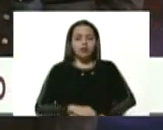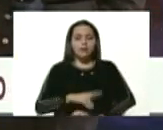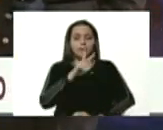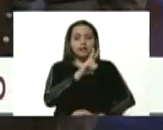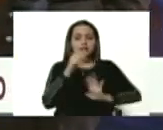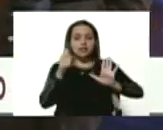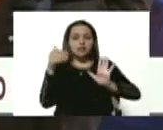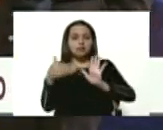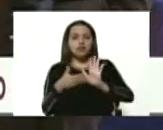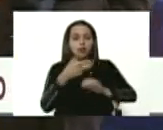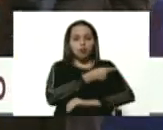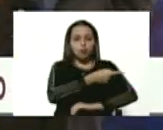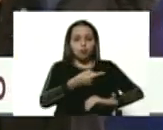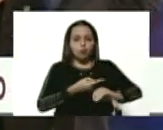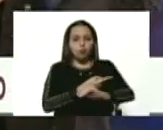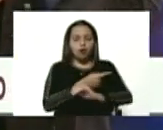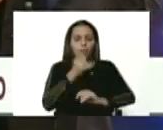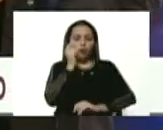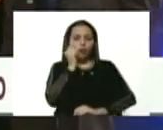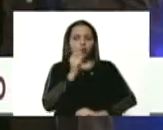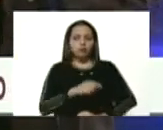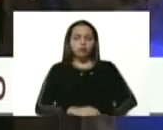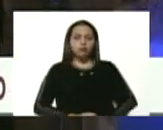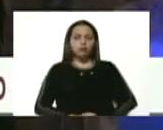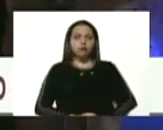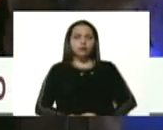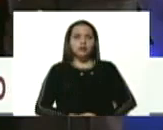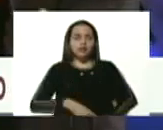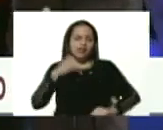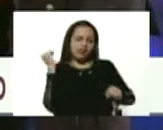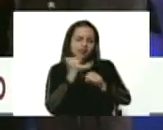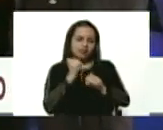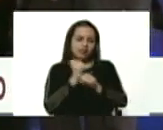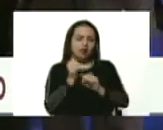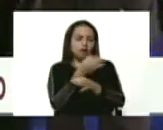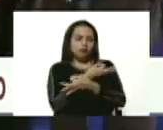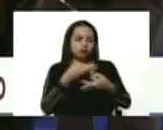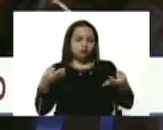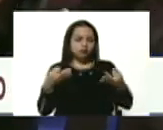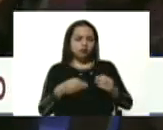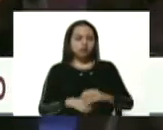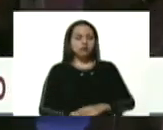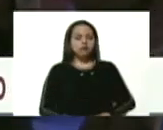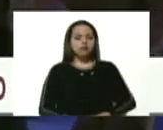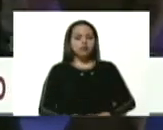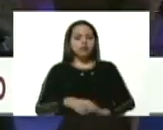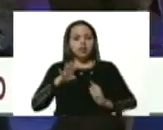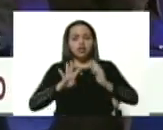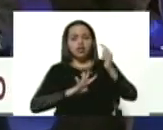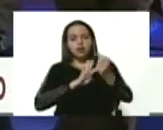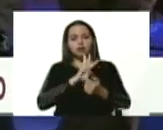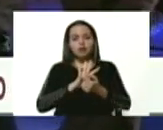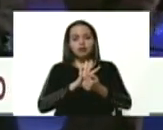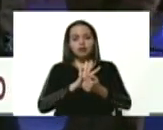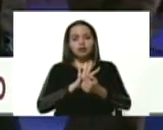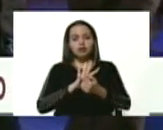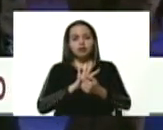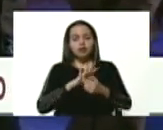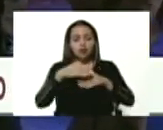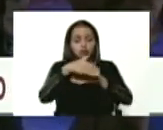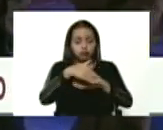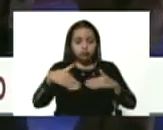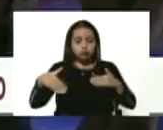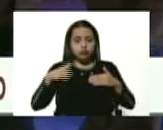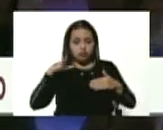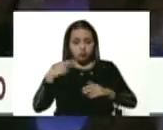horas, hombres, de trabajo efectivo en 4 tramos que se pueden distinguir